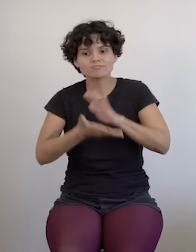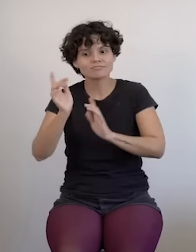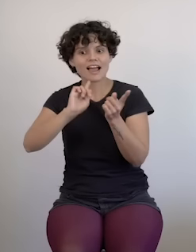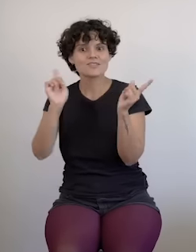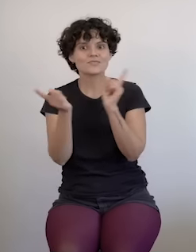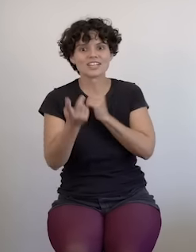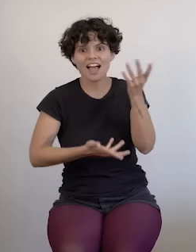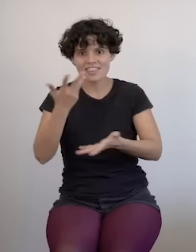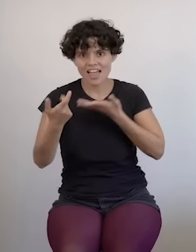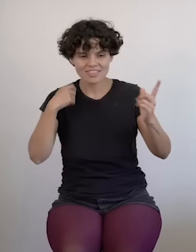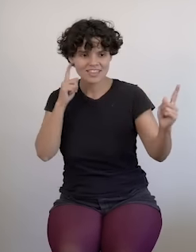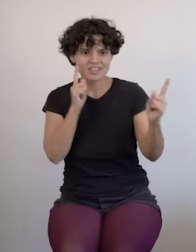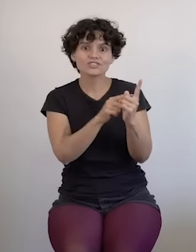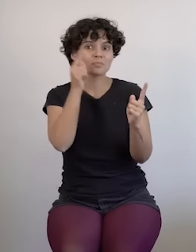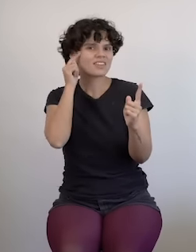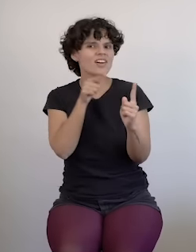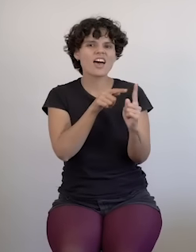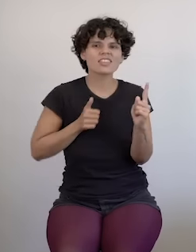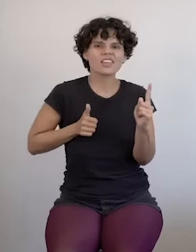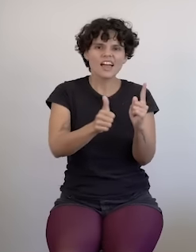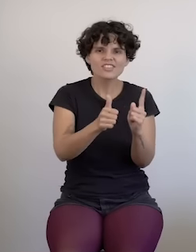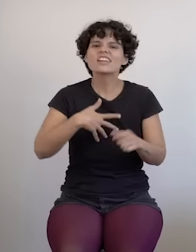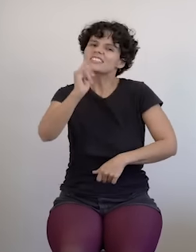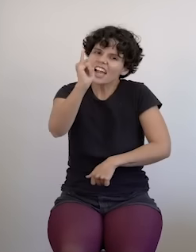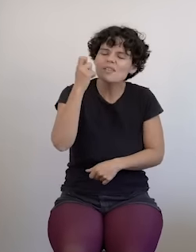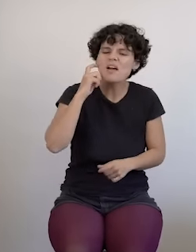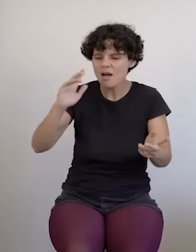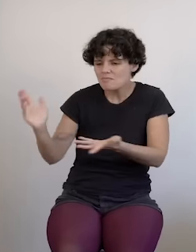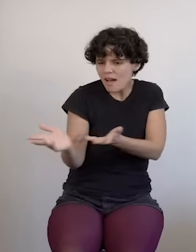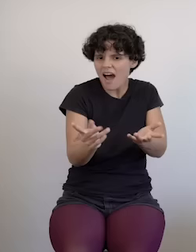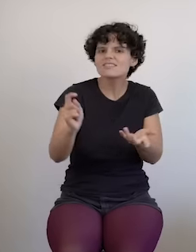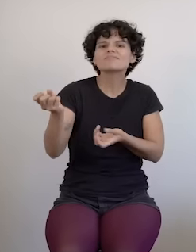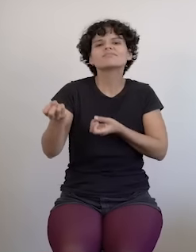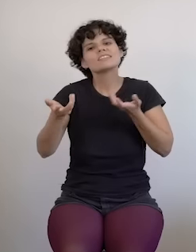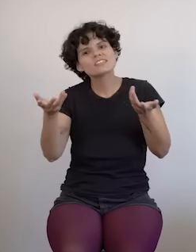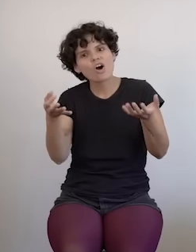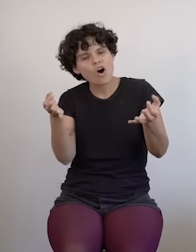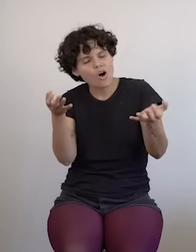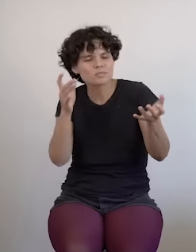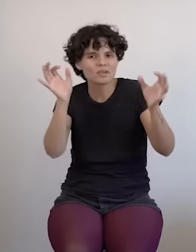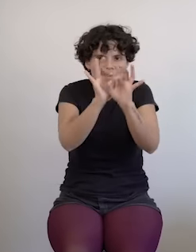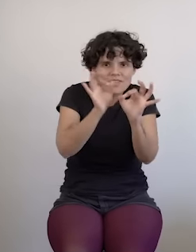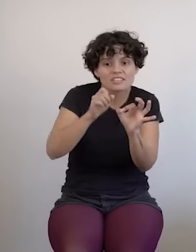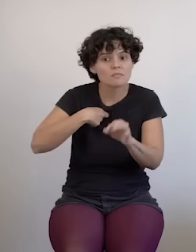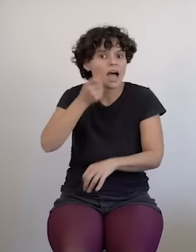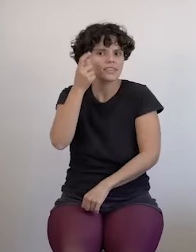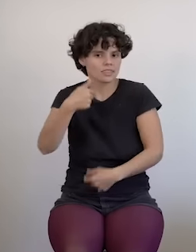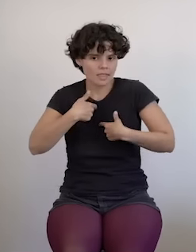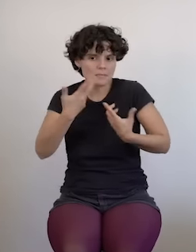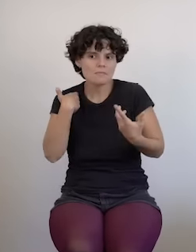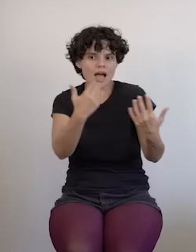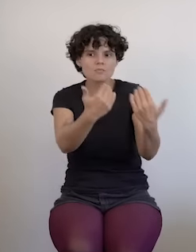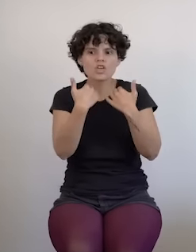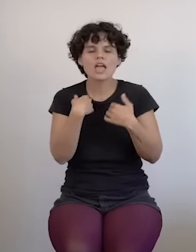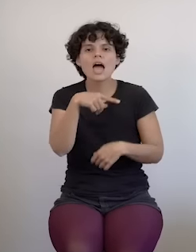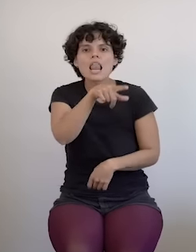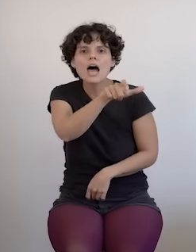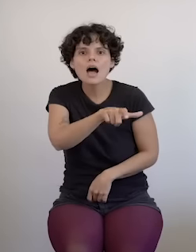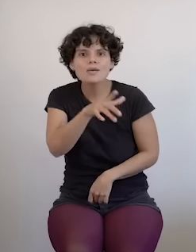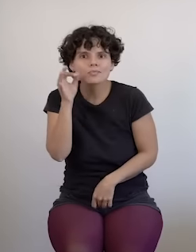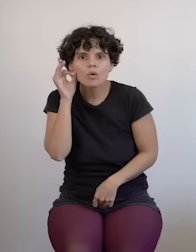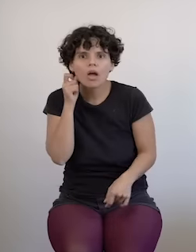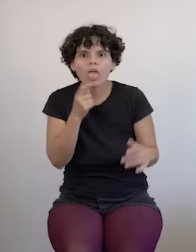gratis. Yo creo que me va a atender, me va a dejar entrar, me va a, ¿cachai? Vamos a hablar con los chiquillos. Yo, la expectativa, si esta loca va a entender mi